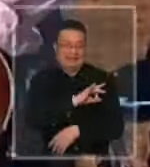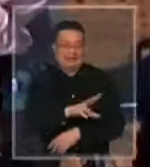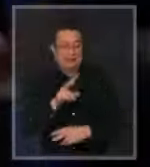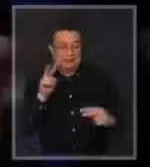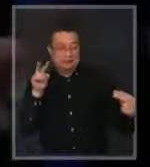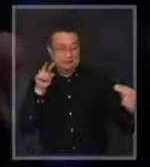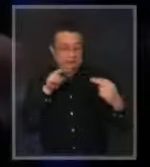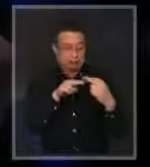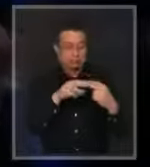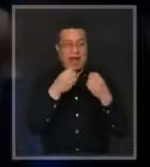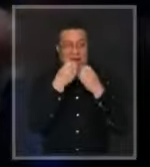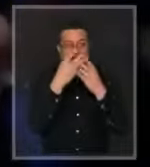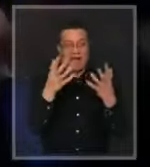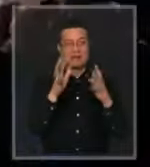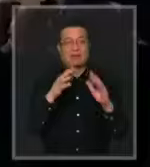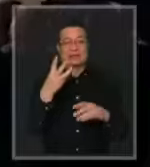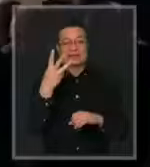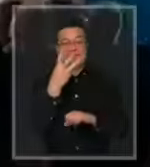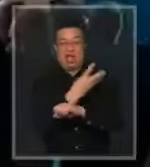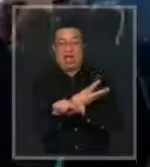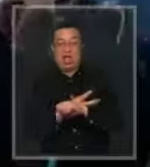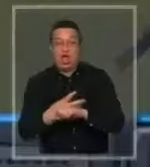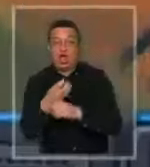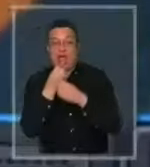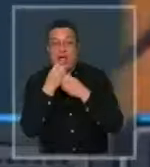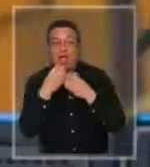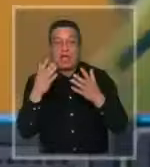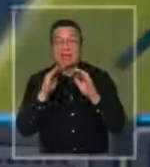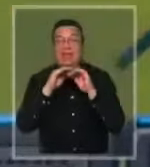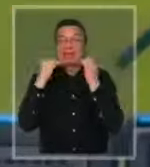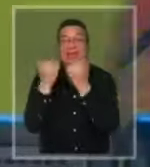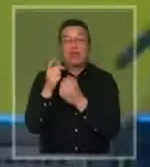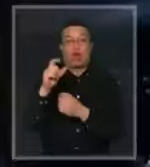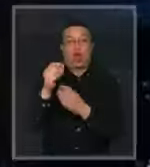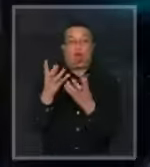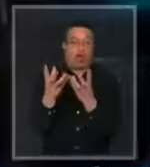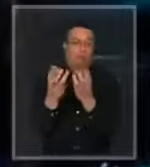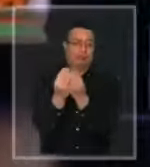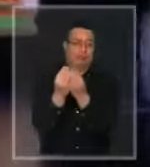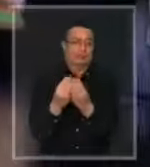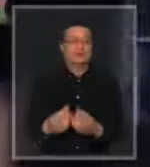que espera cantar junto a él cerca de 3 horas en un estadio monumental repleto.